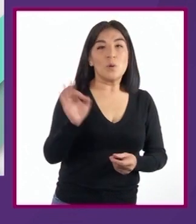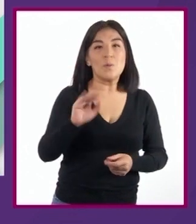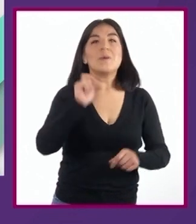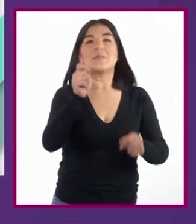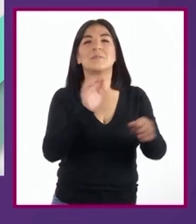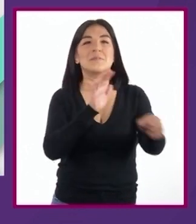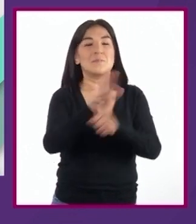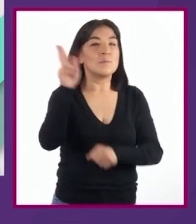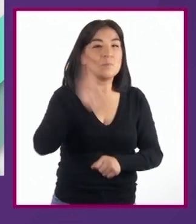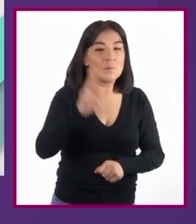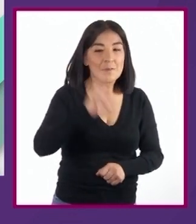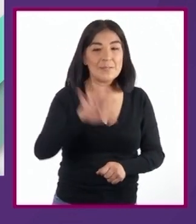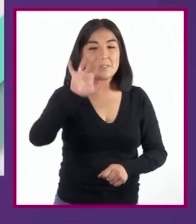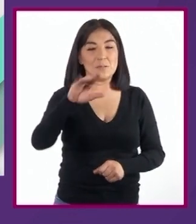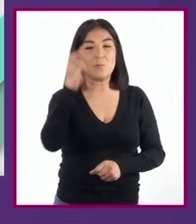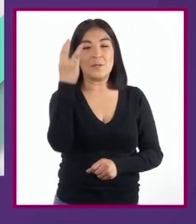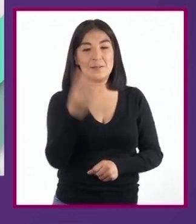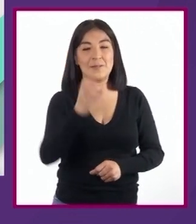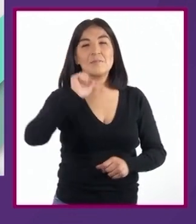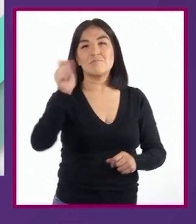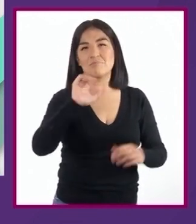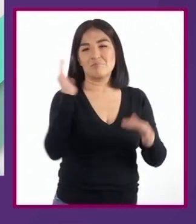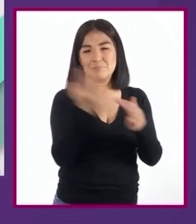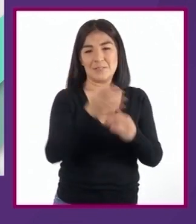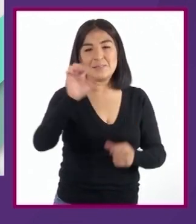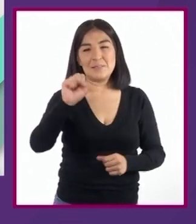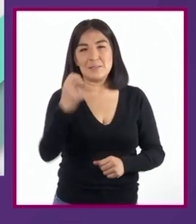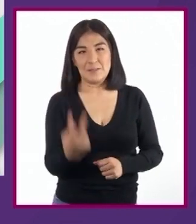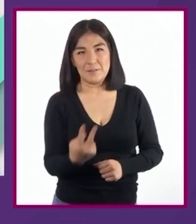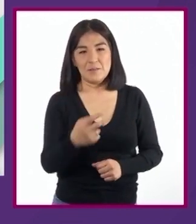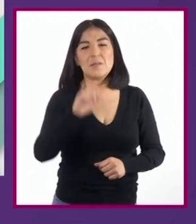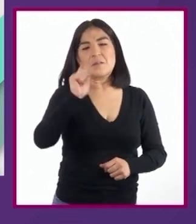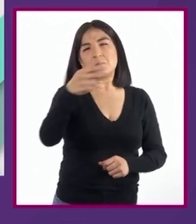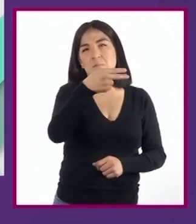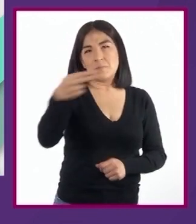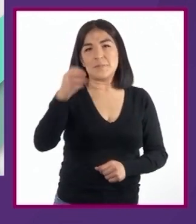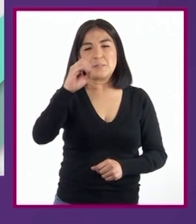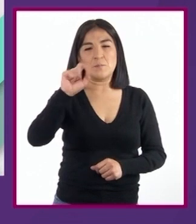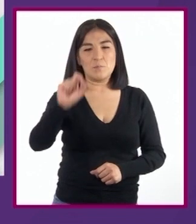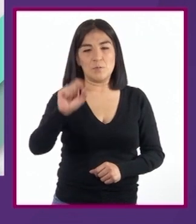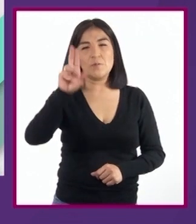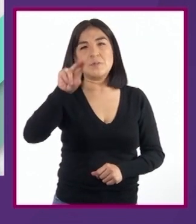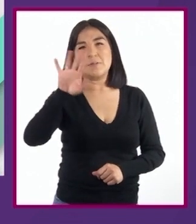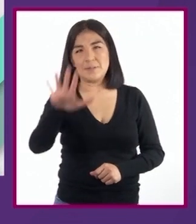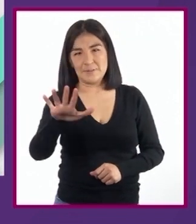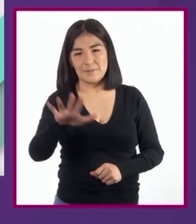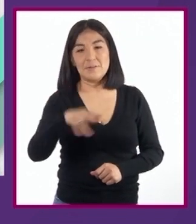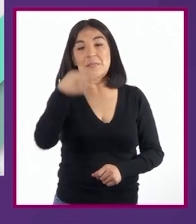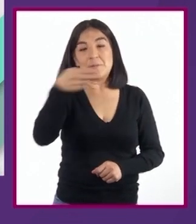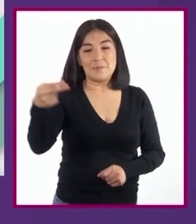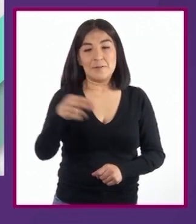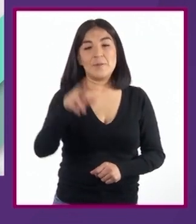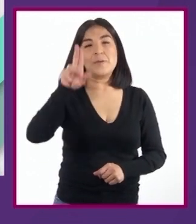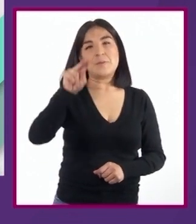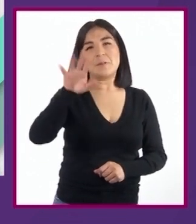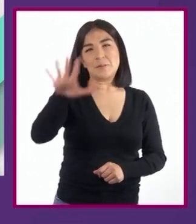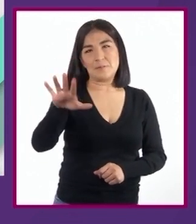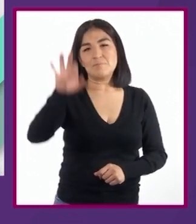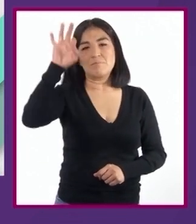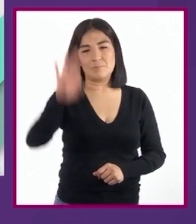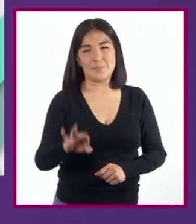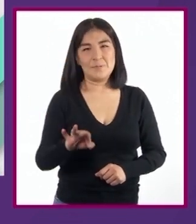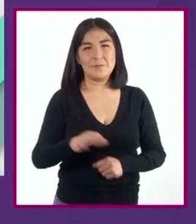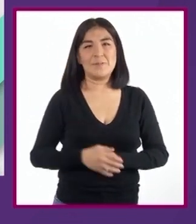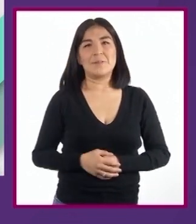es igual a 53 entre 62, igual a 85 centésimos, igual a